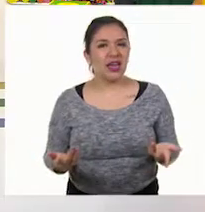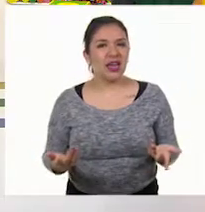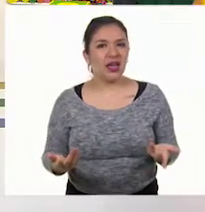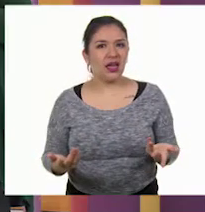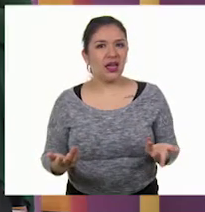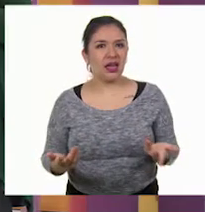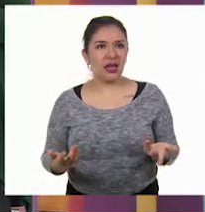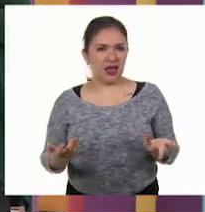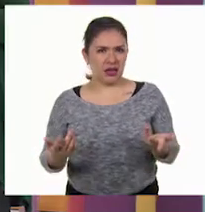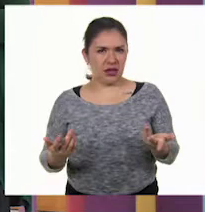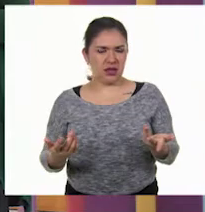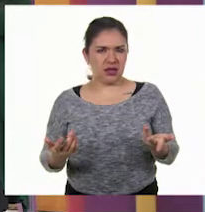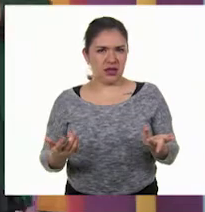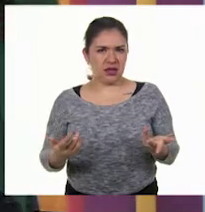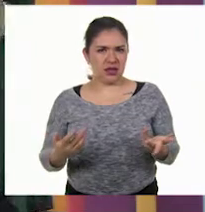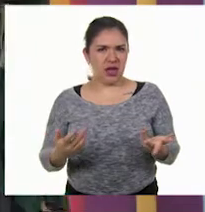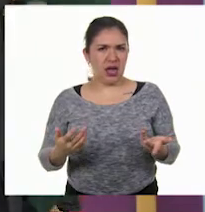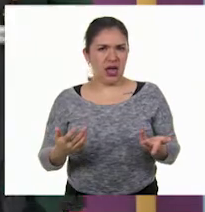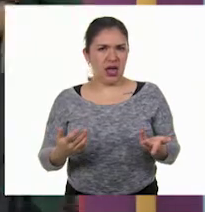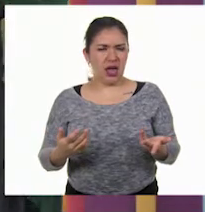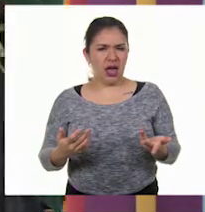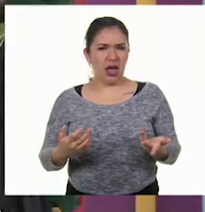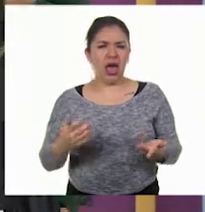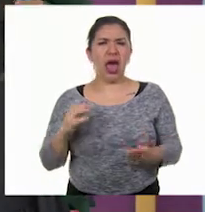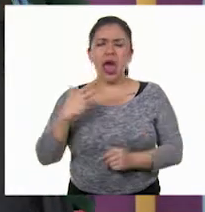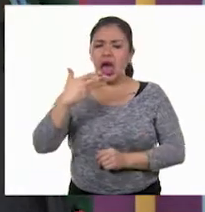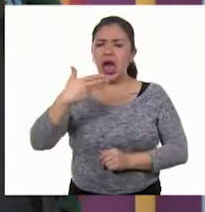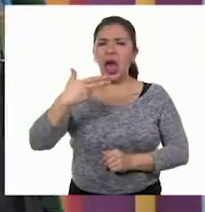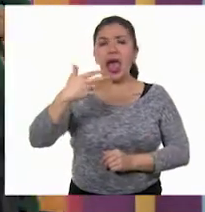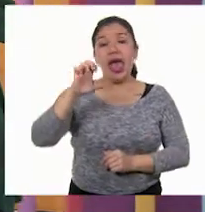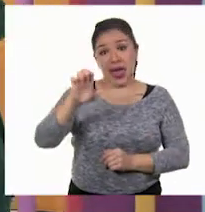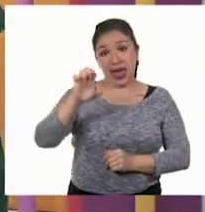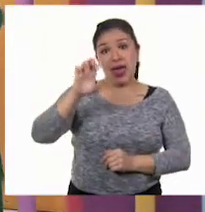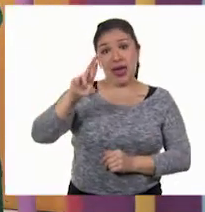¿Hermoso? No. ¿Por qué hermoso no? Escucha.